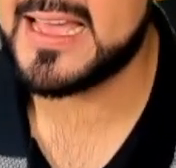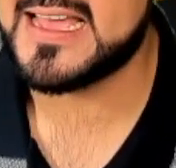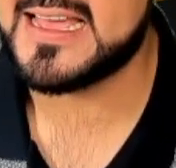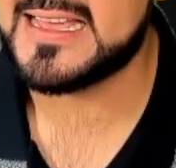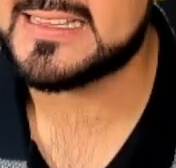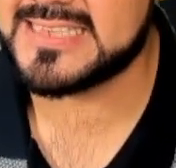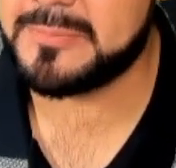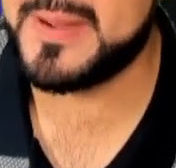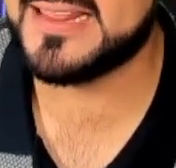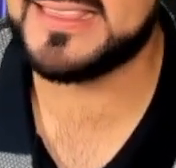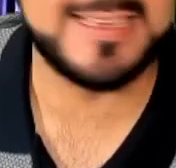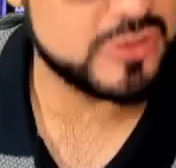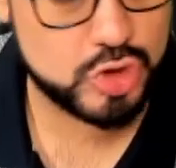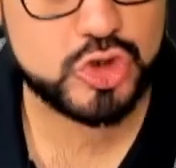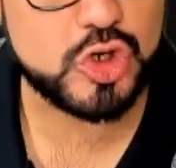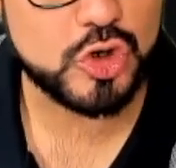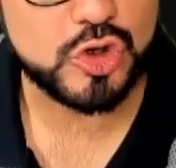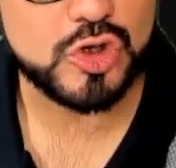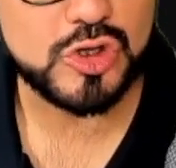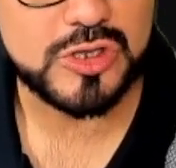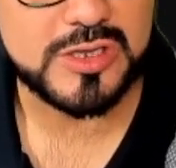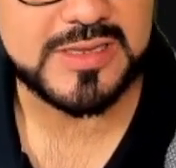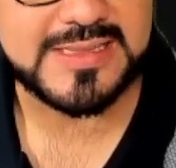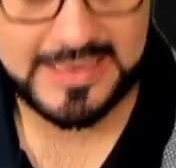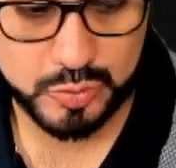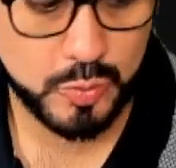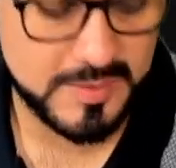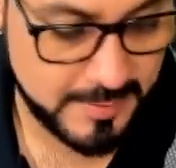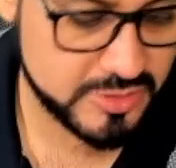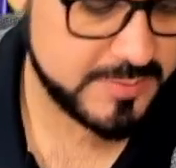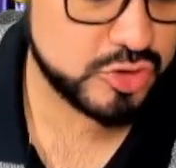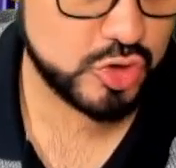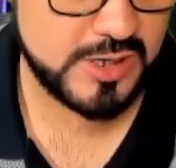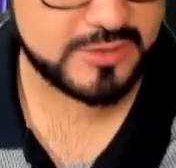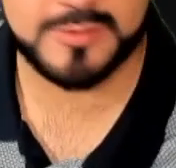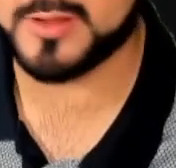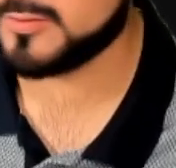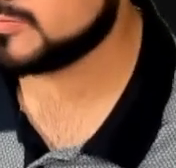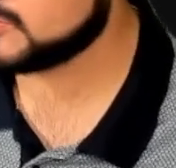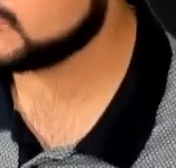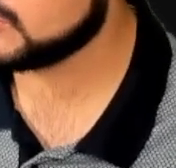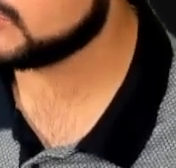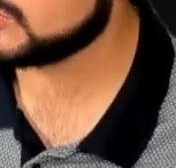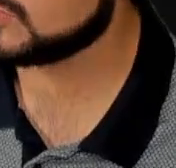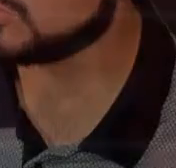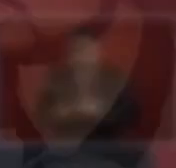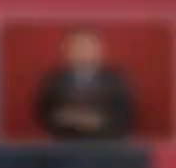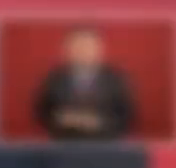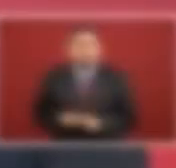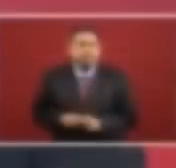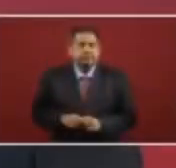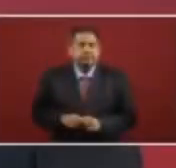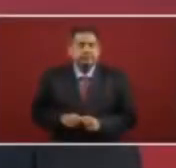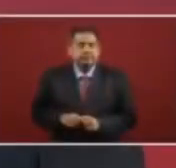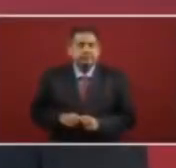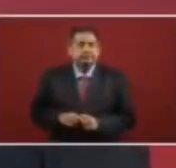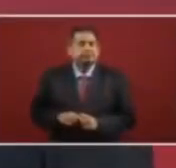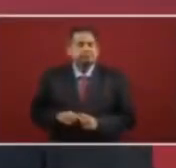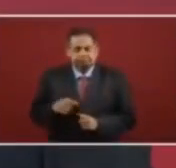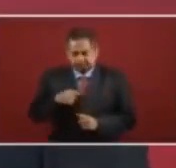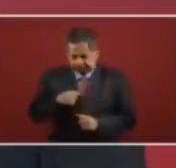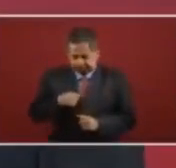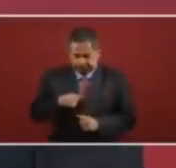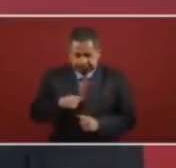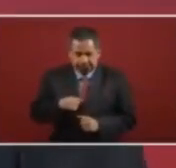niega ser parte socio de Los Pumas Vámonos amigos con el intro de video tengo